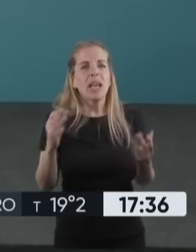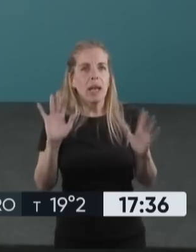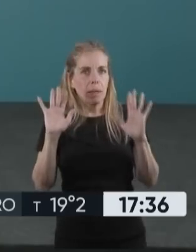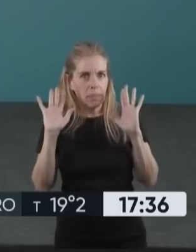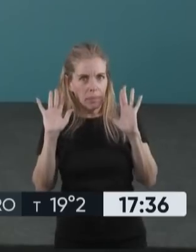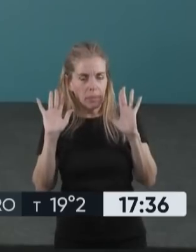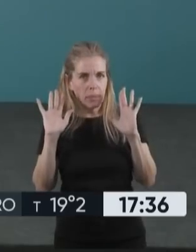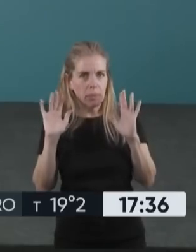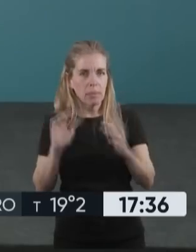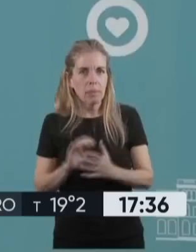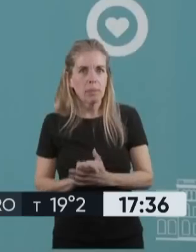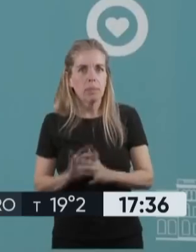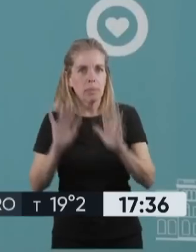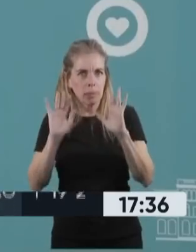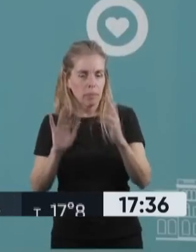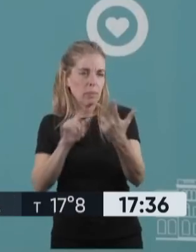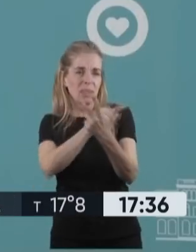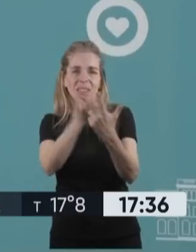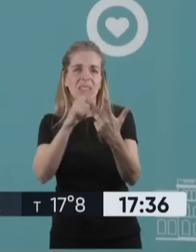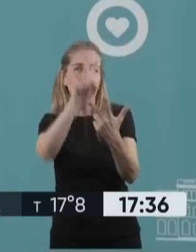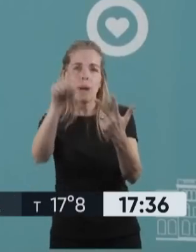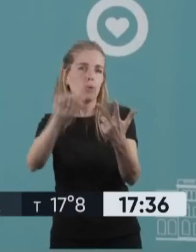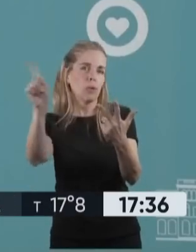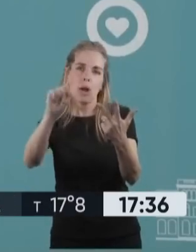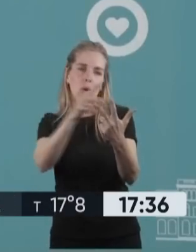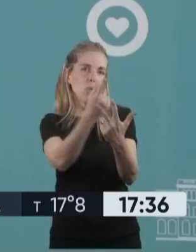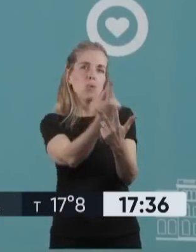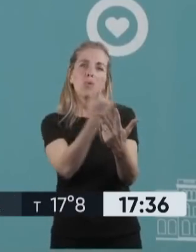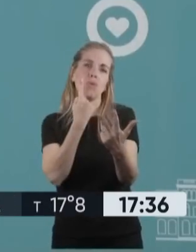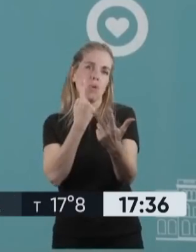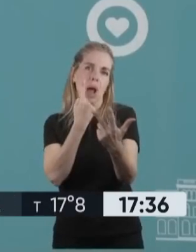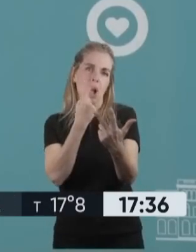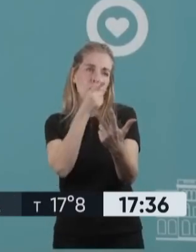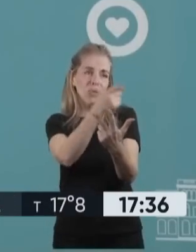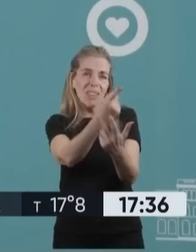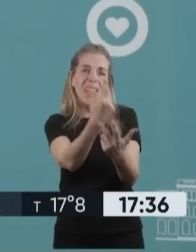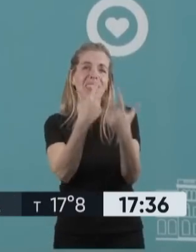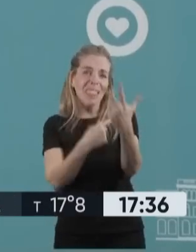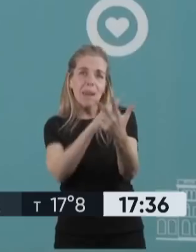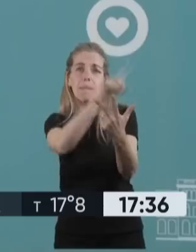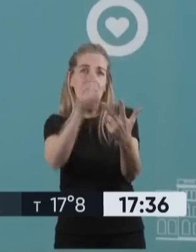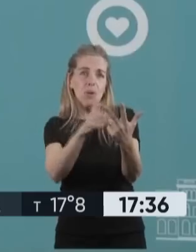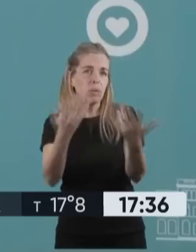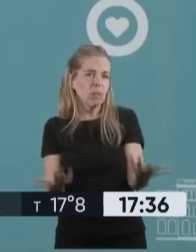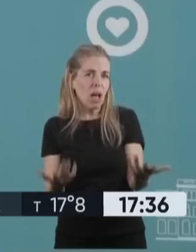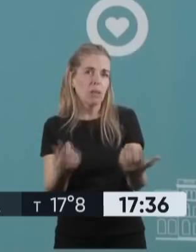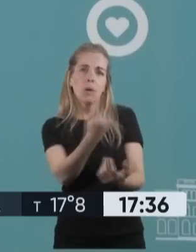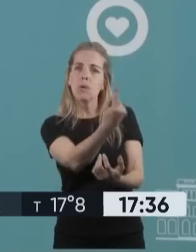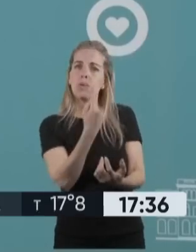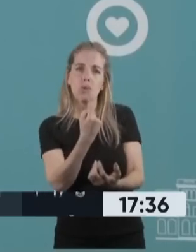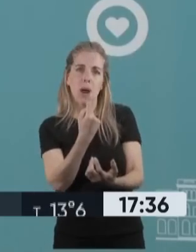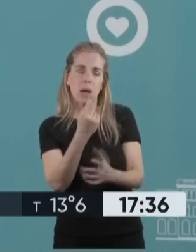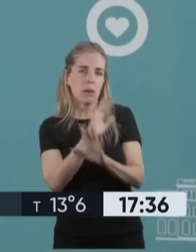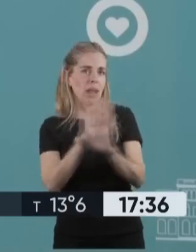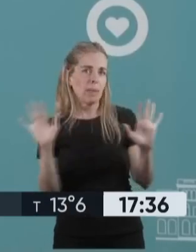3. Elija una pregunta de las 3. Será una por colega, lleva 3. Hizo 3 usted. Le voy a contestar una.